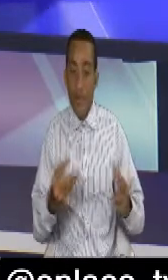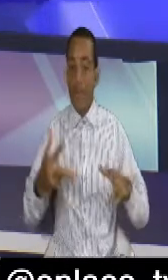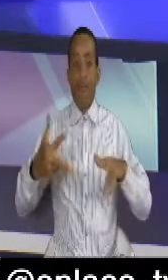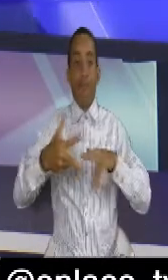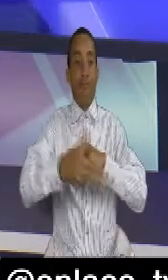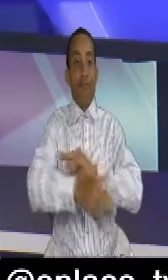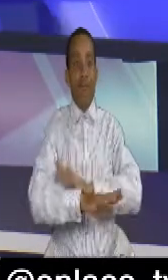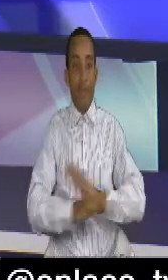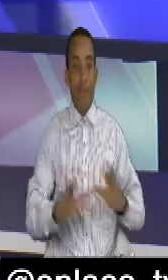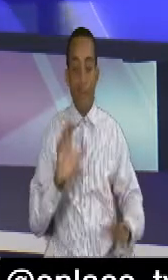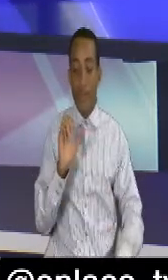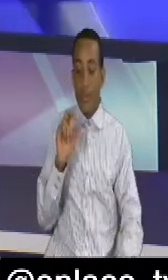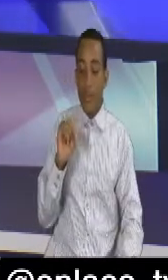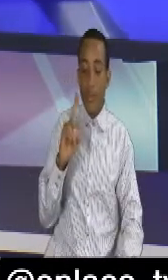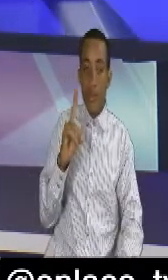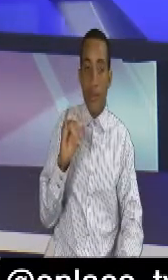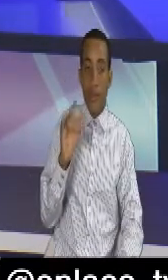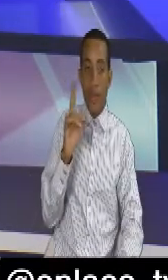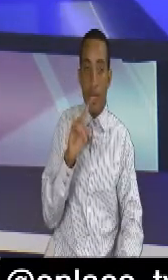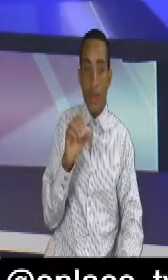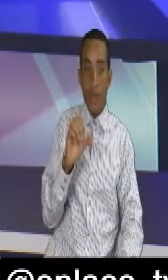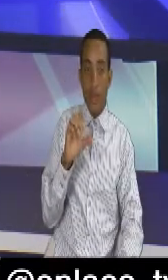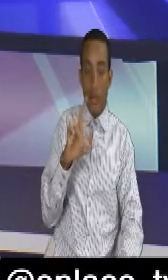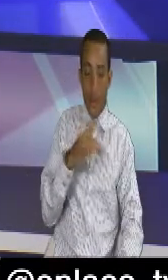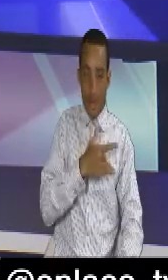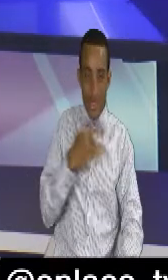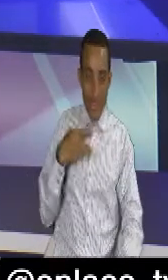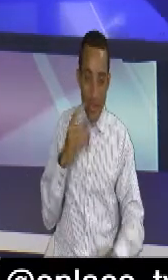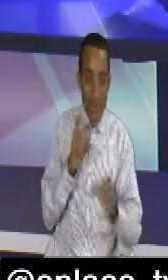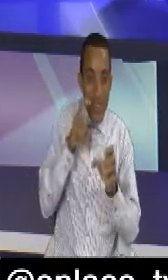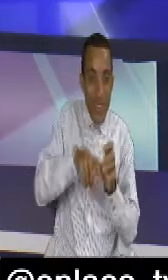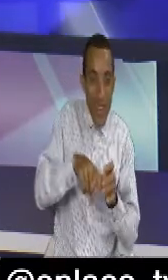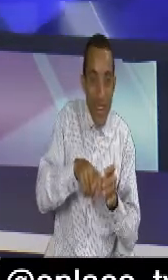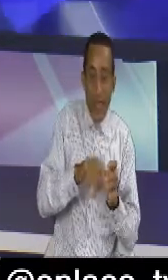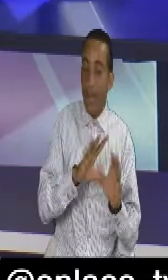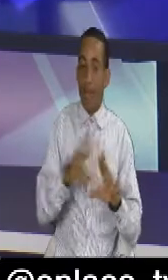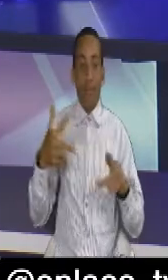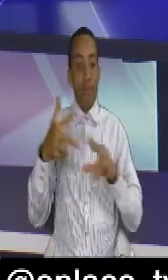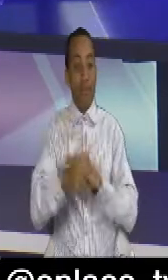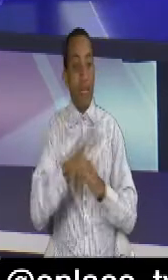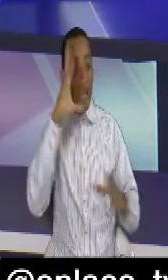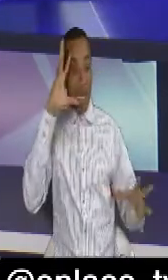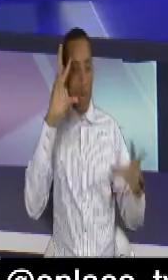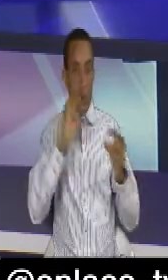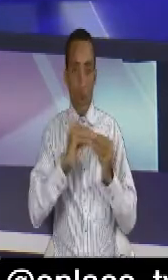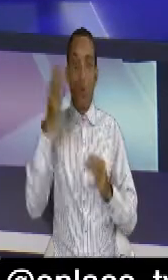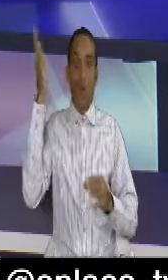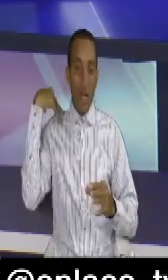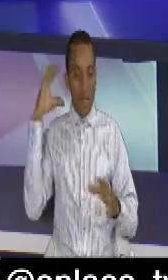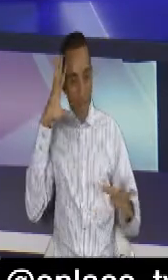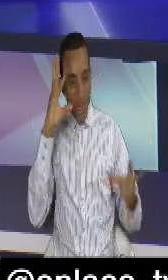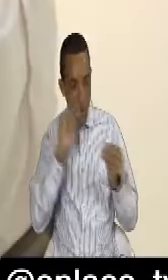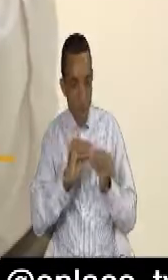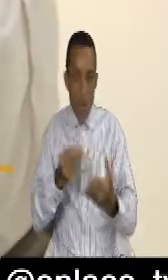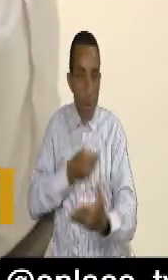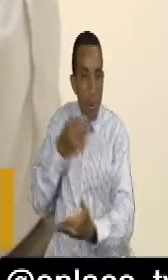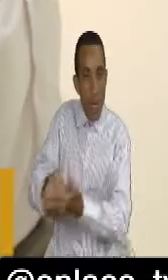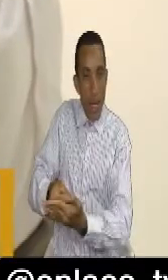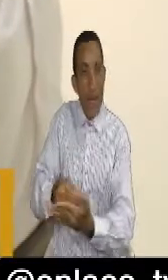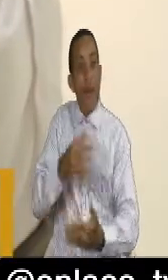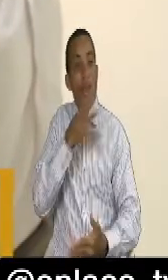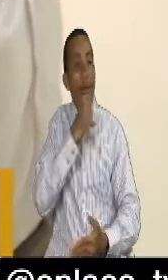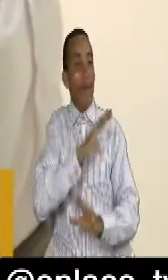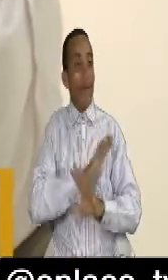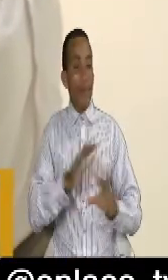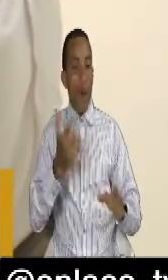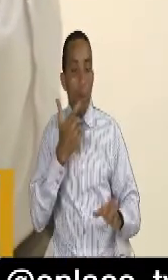MD Salud. La EPS, según las directivas del centro asistencial, no cumplió con los acuerdos de pago suscritos. El Hospital Regional del Magdalena